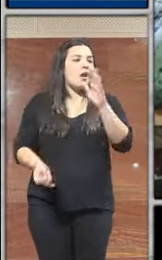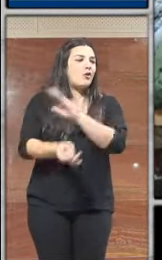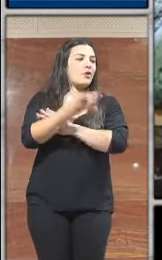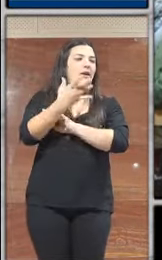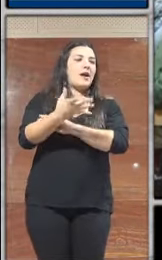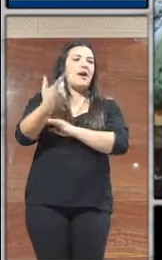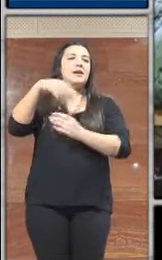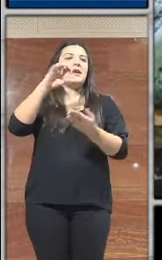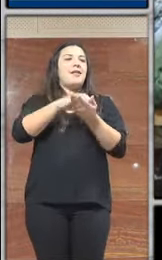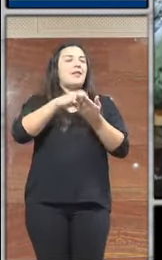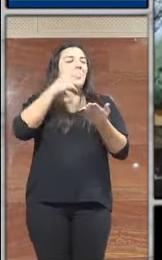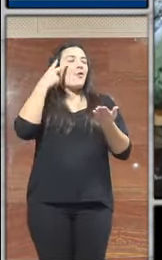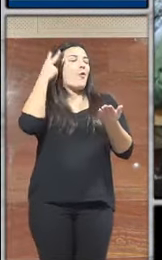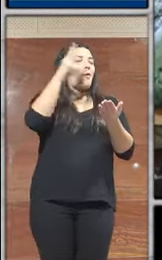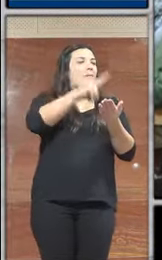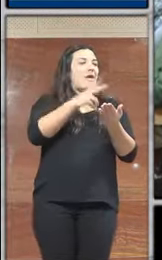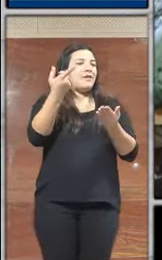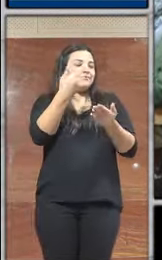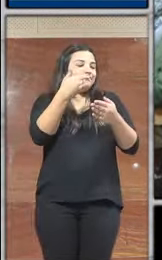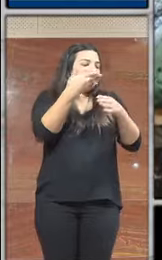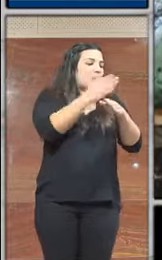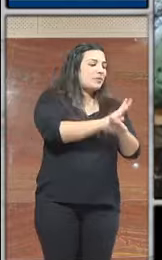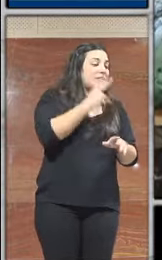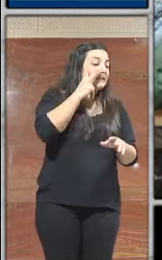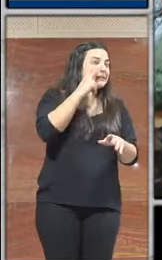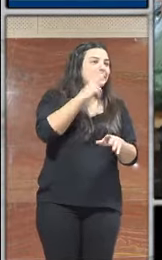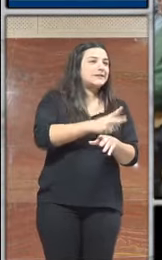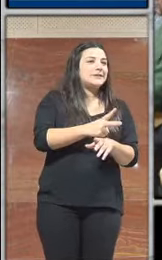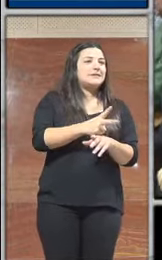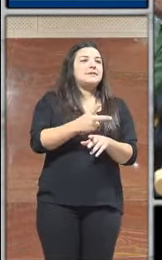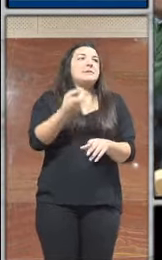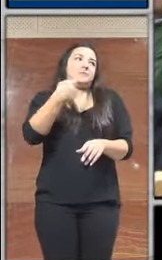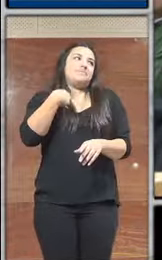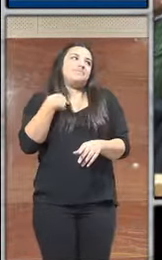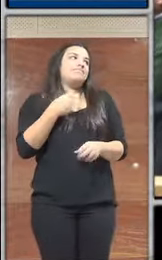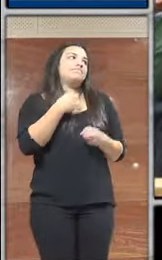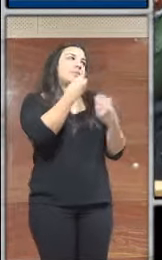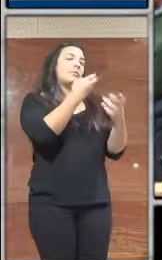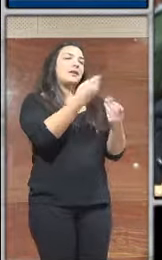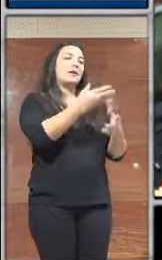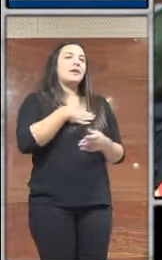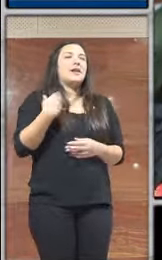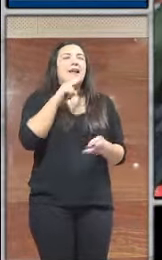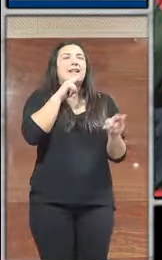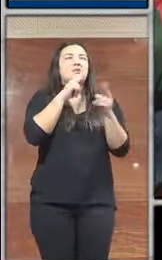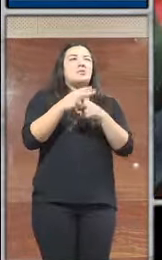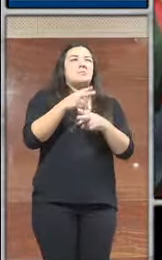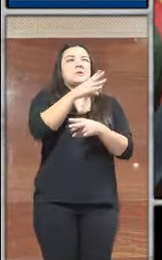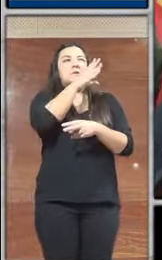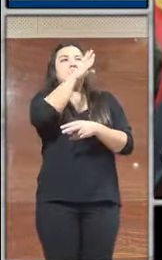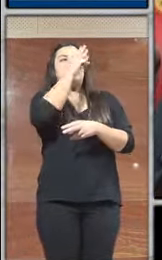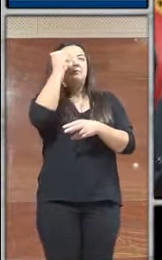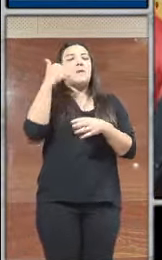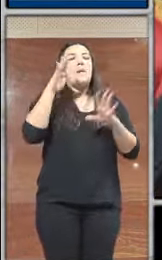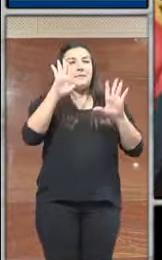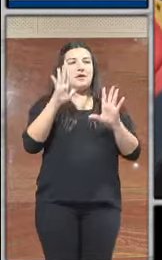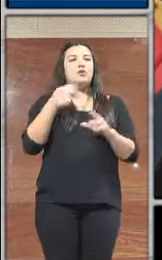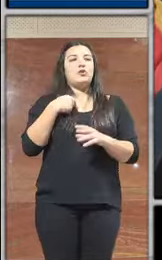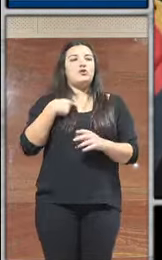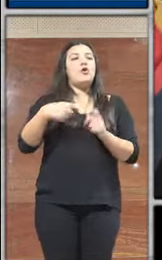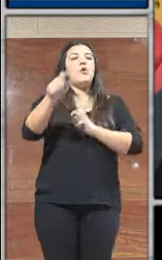los estuvimos viendo sería interesante también comentarle todo esto no sé el nombre pero hablaré con la gerente de mi